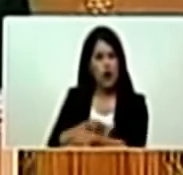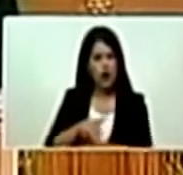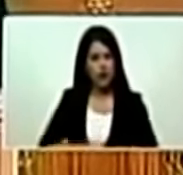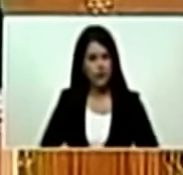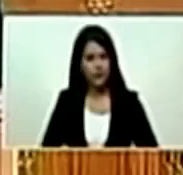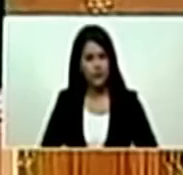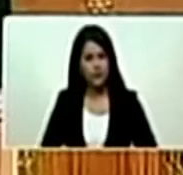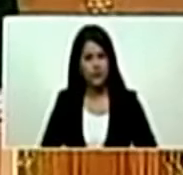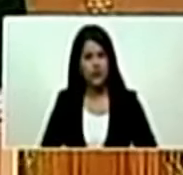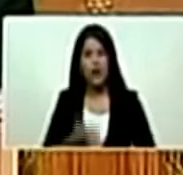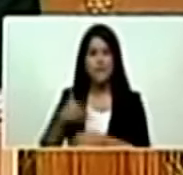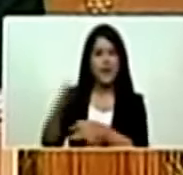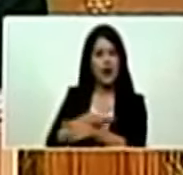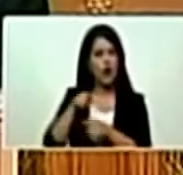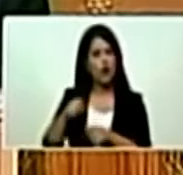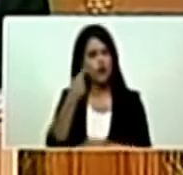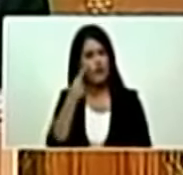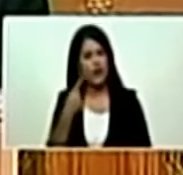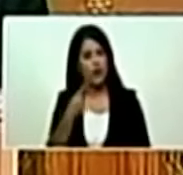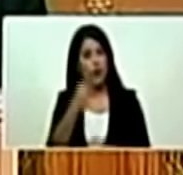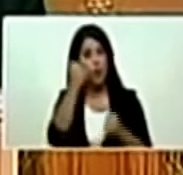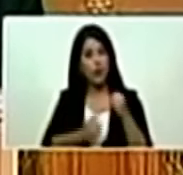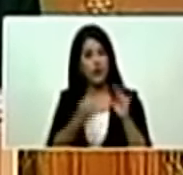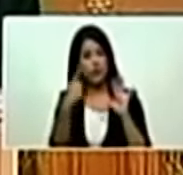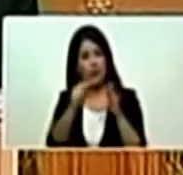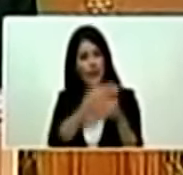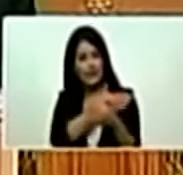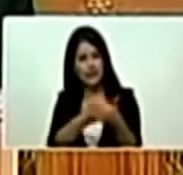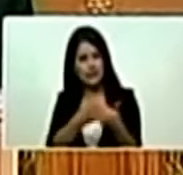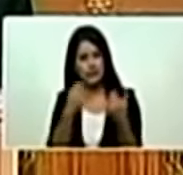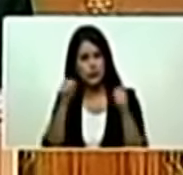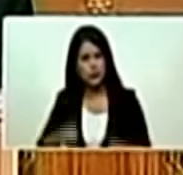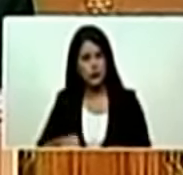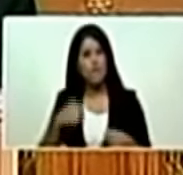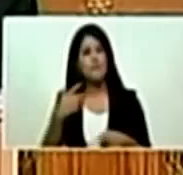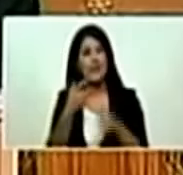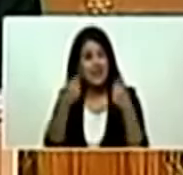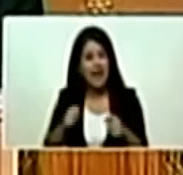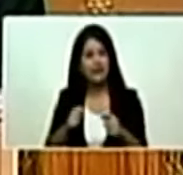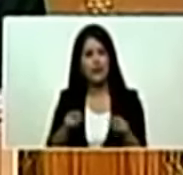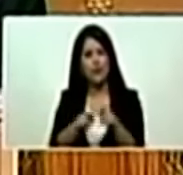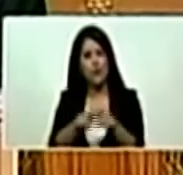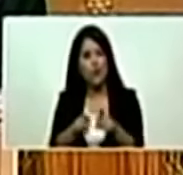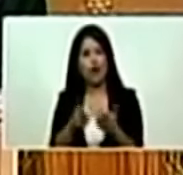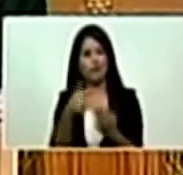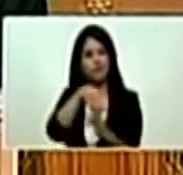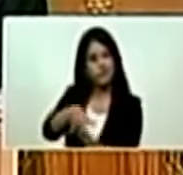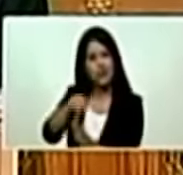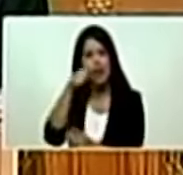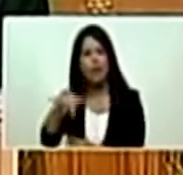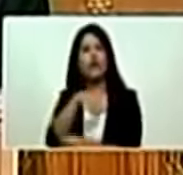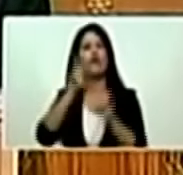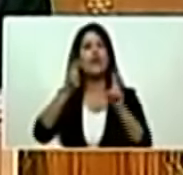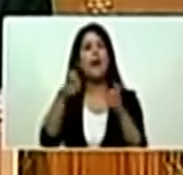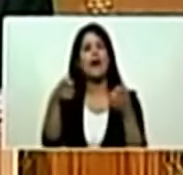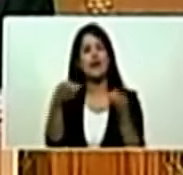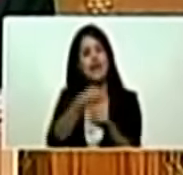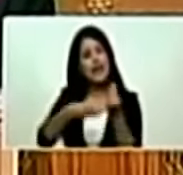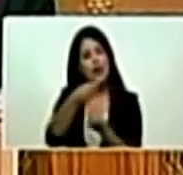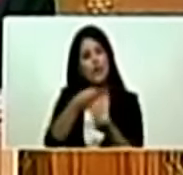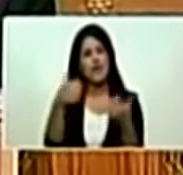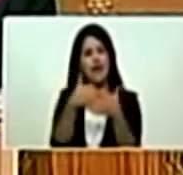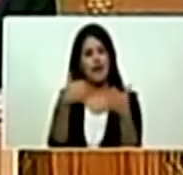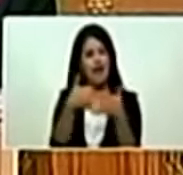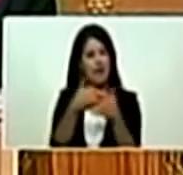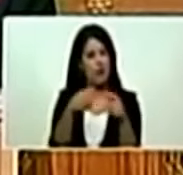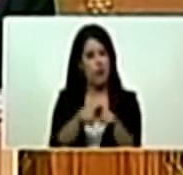a levantar su informe que presentará mañana en la plenaria para que se debata y la asamblea vote sobre si aprobar o improbar el informe. Pero